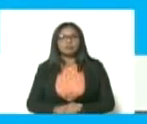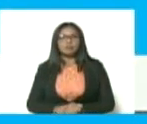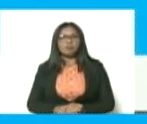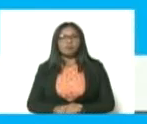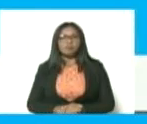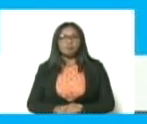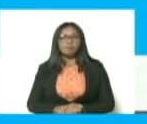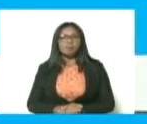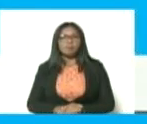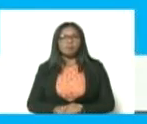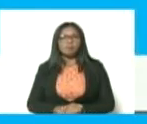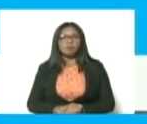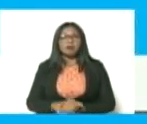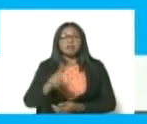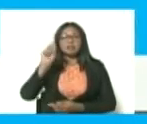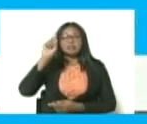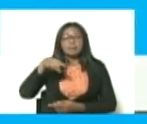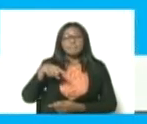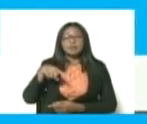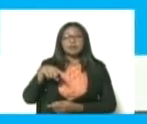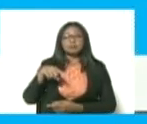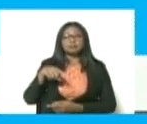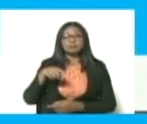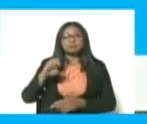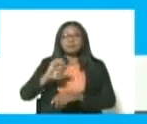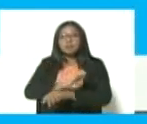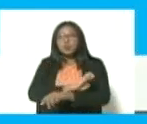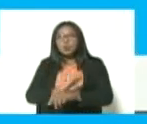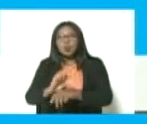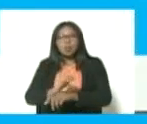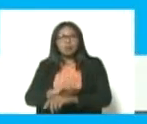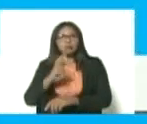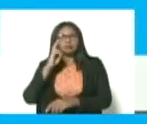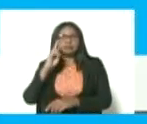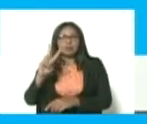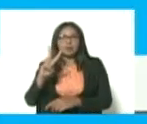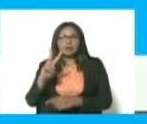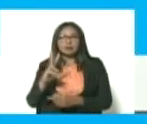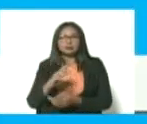Y la provincia de Quito, lo que hoy es Ecuador, es una potencia inmensa,